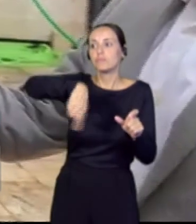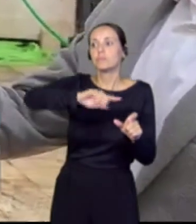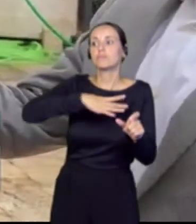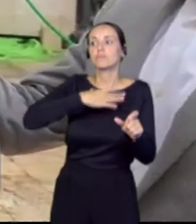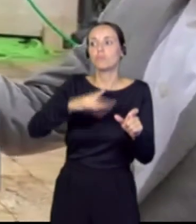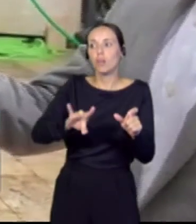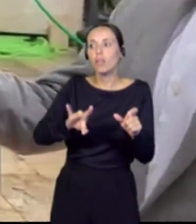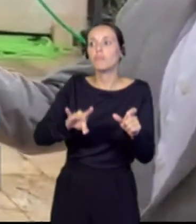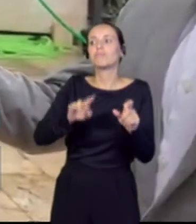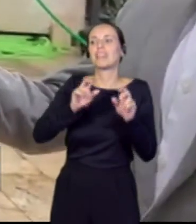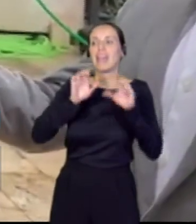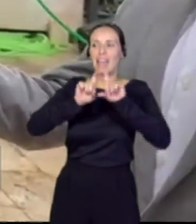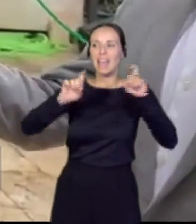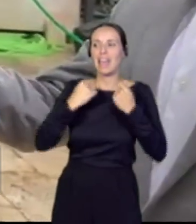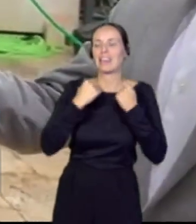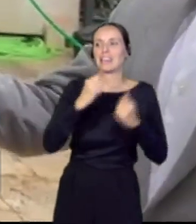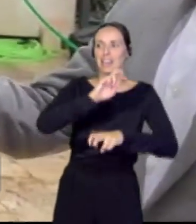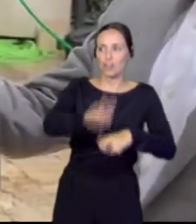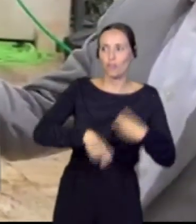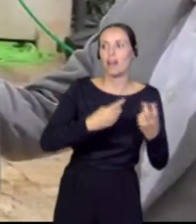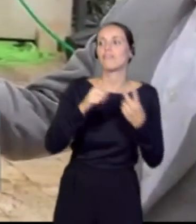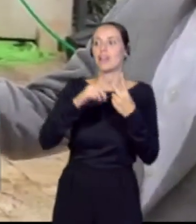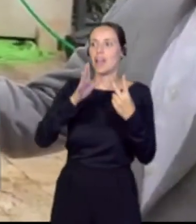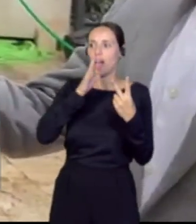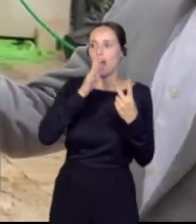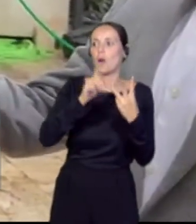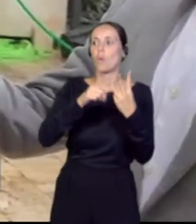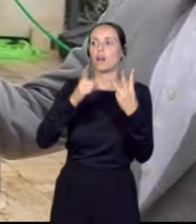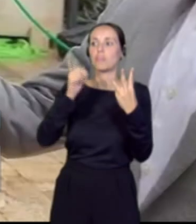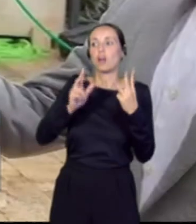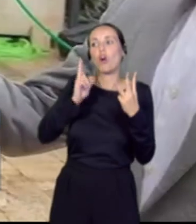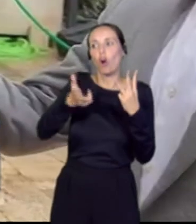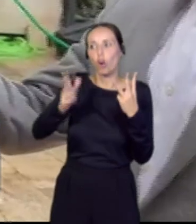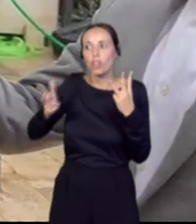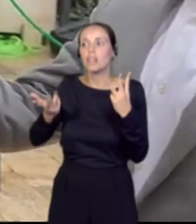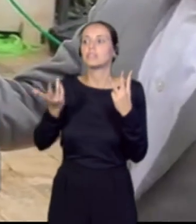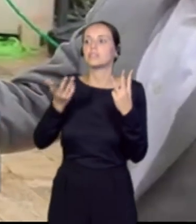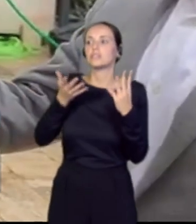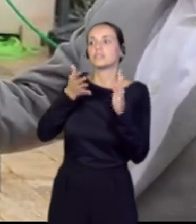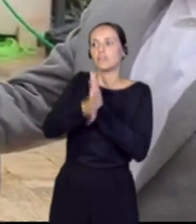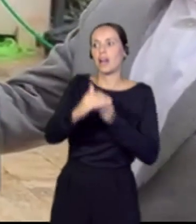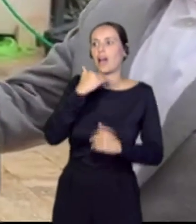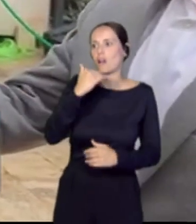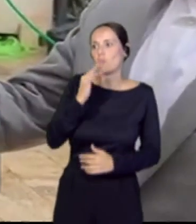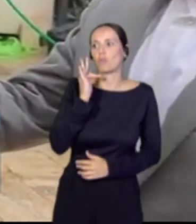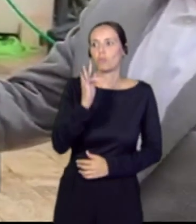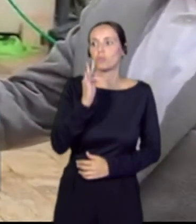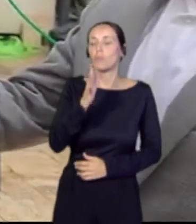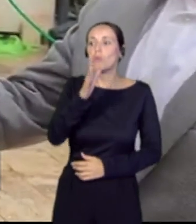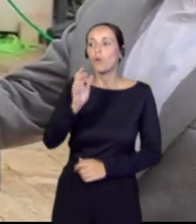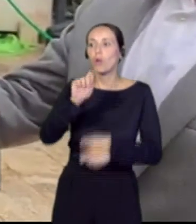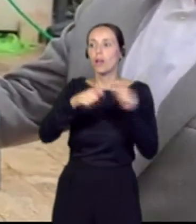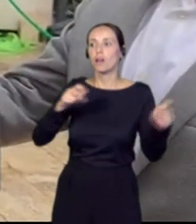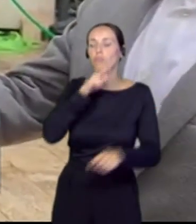las energías renovables, la industria de agua, la industria hotelera. Por lo tanto, yo creo que es muy win. Estamos Cabo Verde, gana